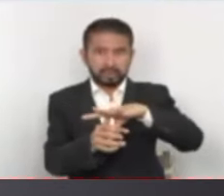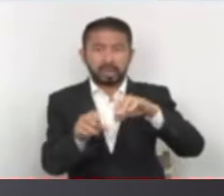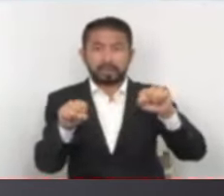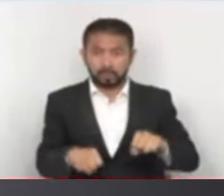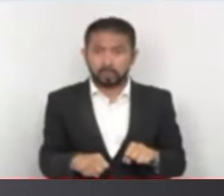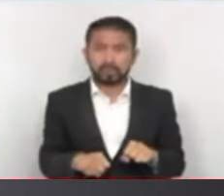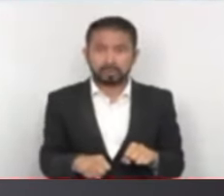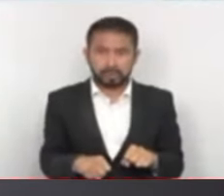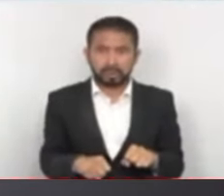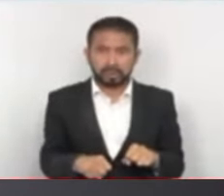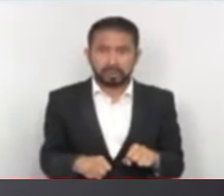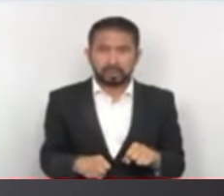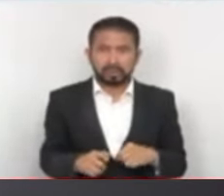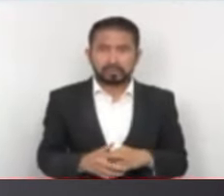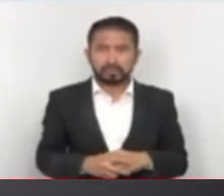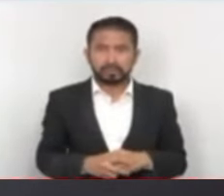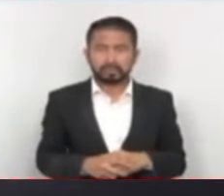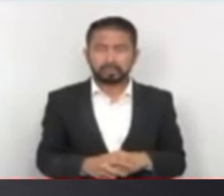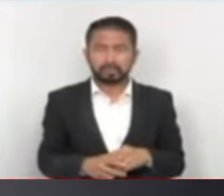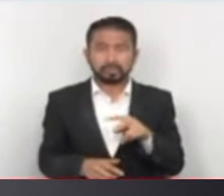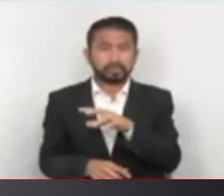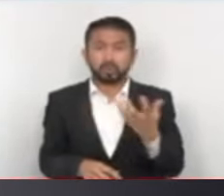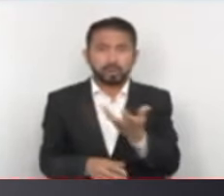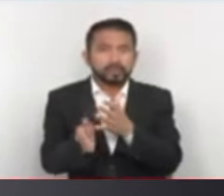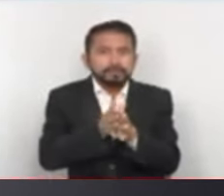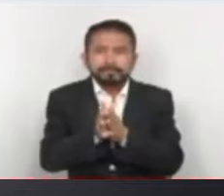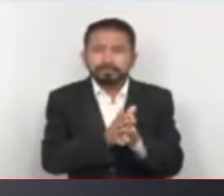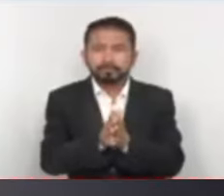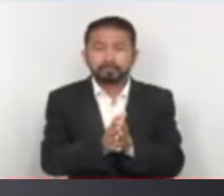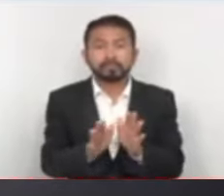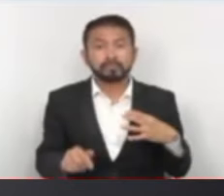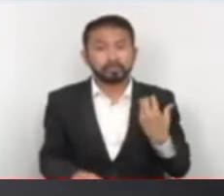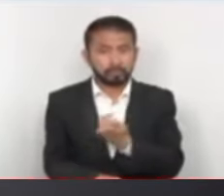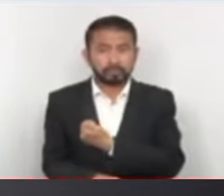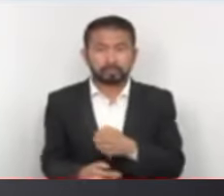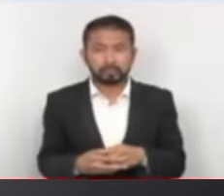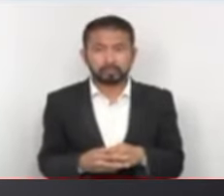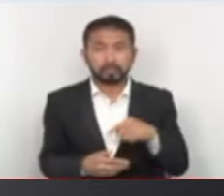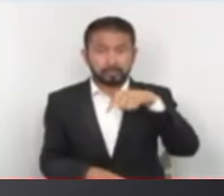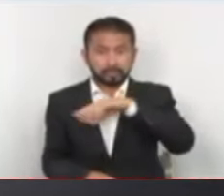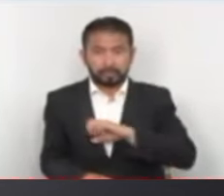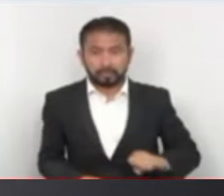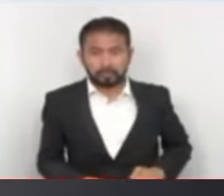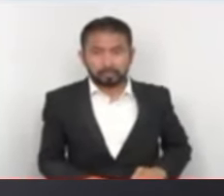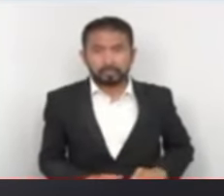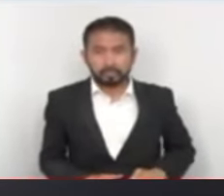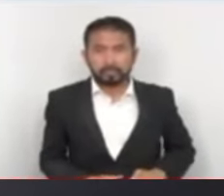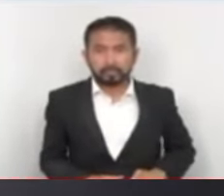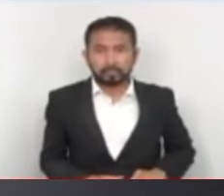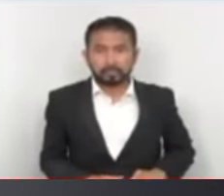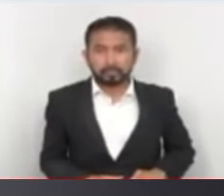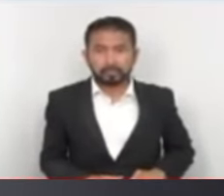ejercer ese deber ciudadano. Estaban entusiasmados. Entonces nosotros como país creo que debemos